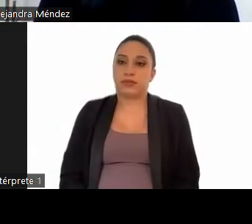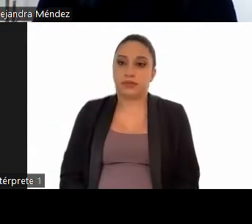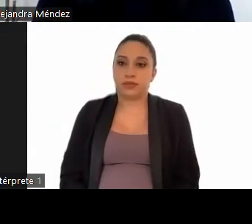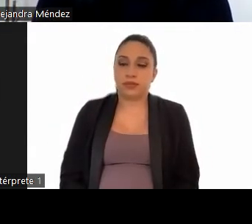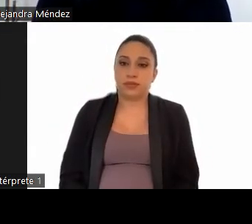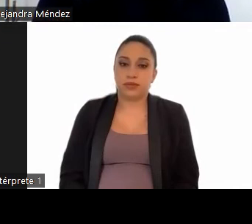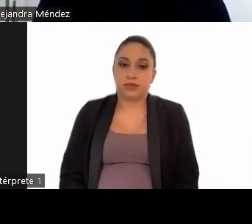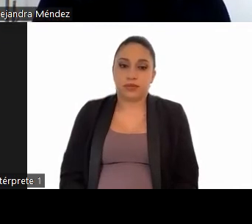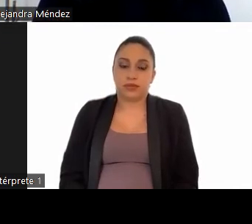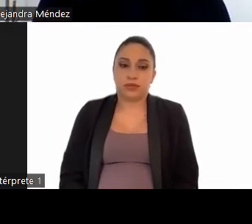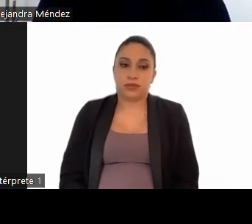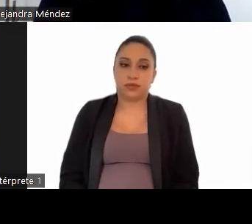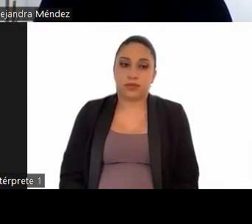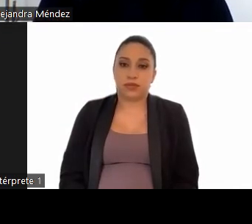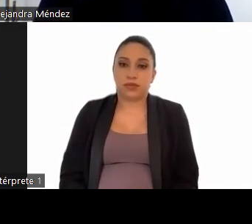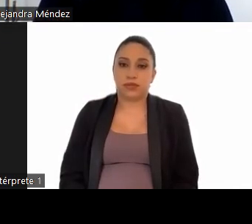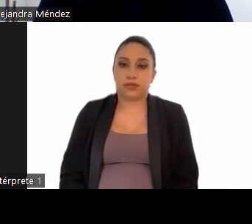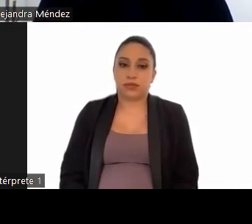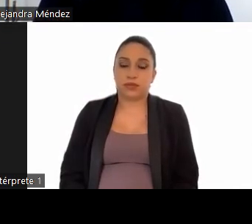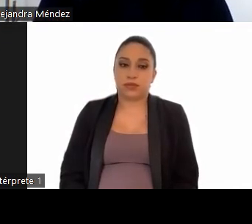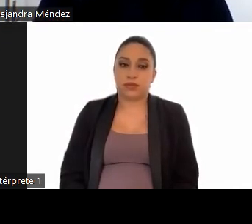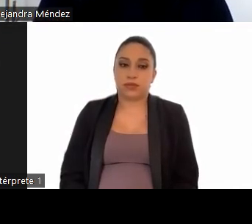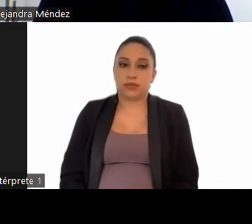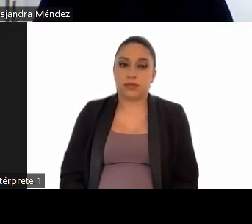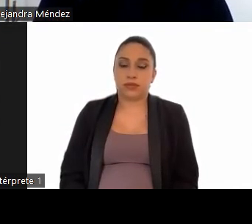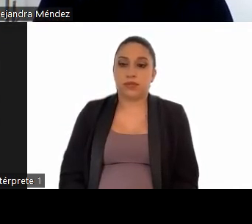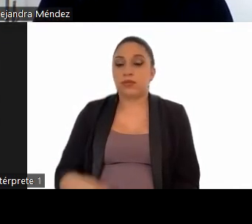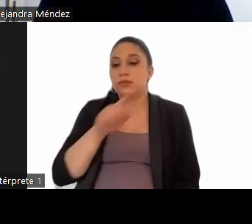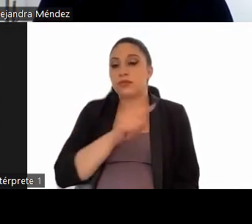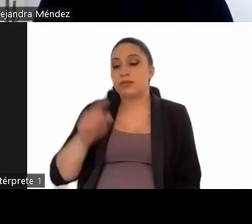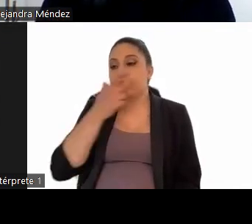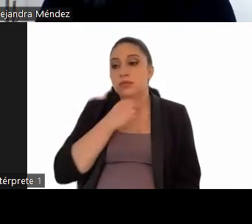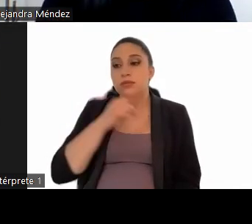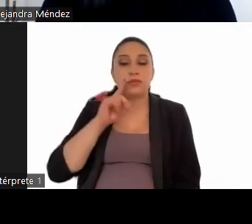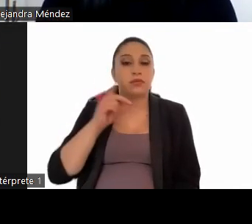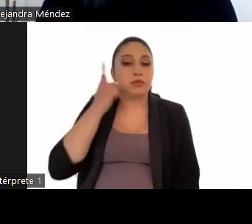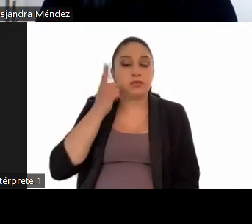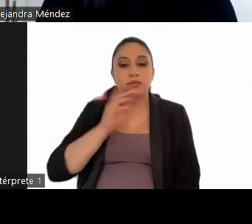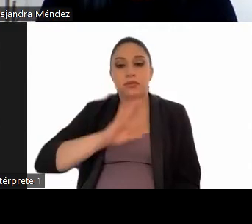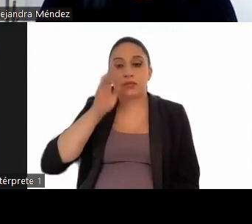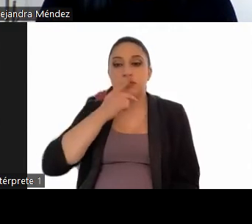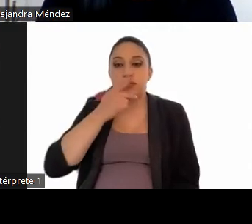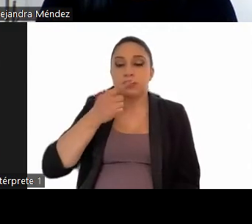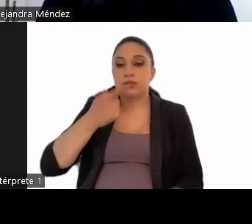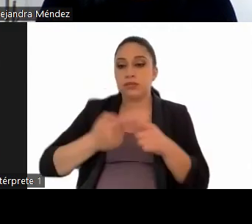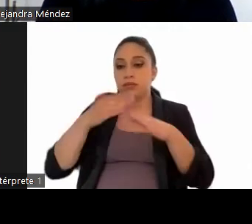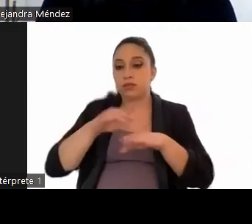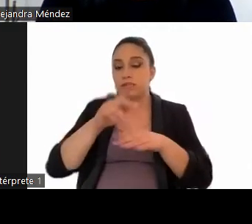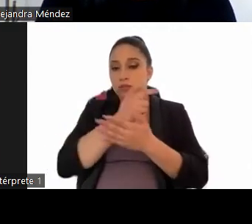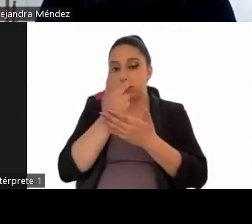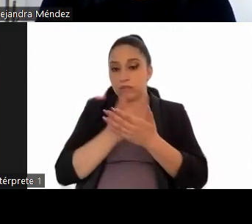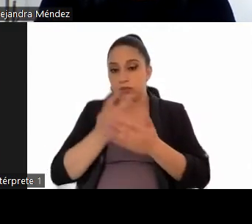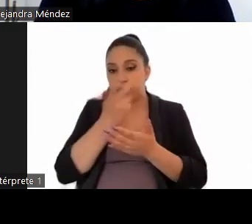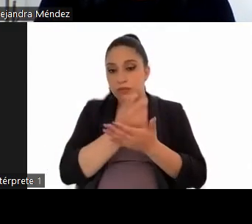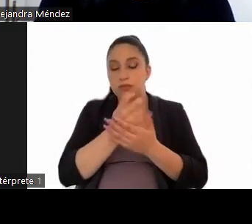Está a consideración de las y los diputados el programa de referencia. ¿Alguna o algún diputado